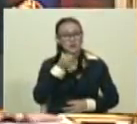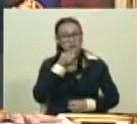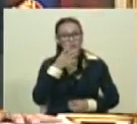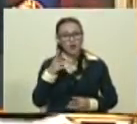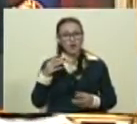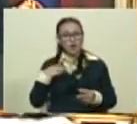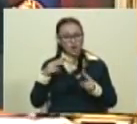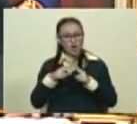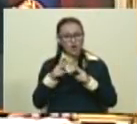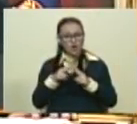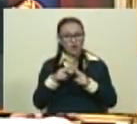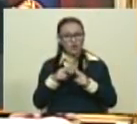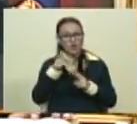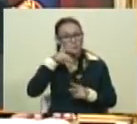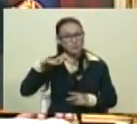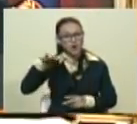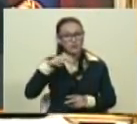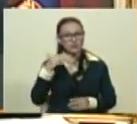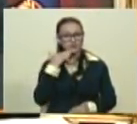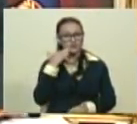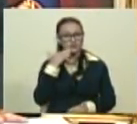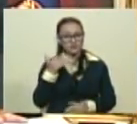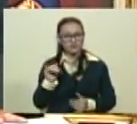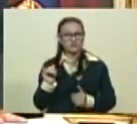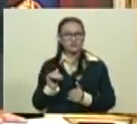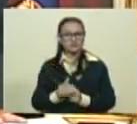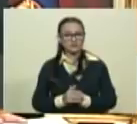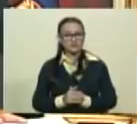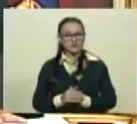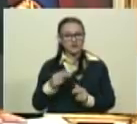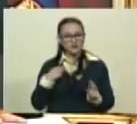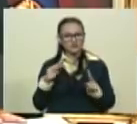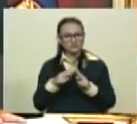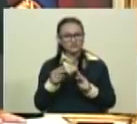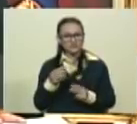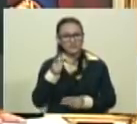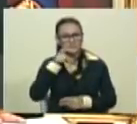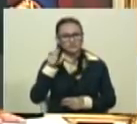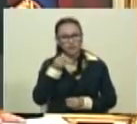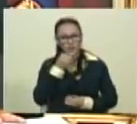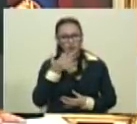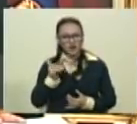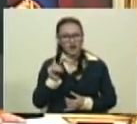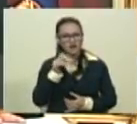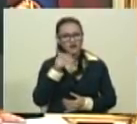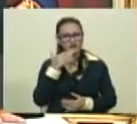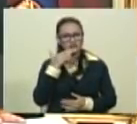Estados Unidos. Y sabemos que la gente buena de Estados Unidos,